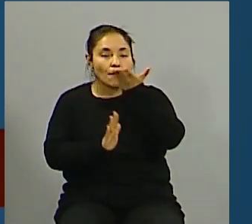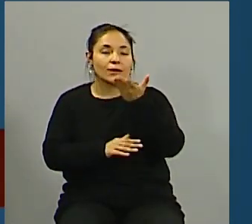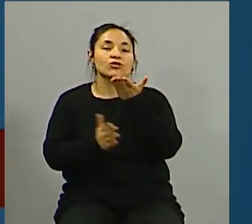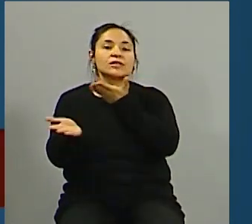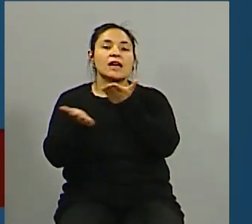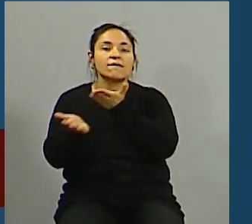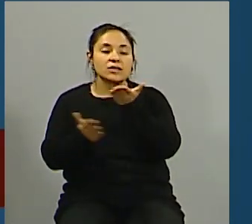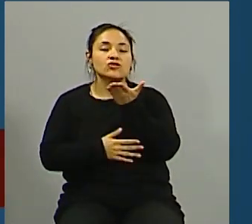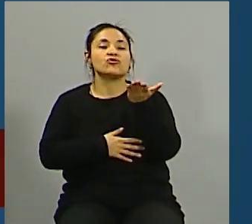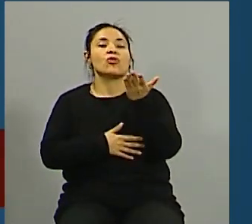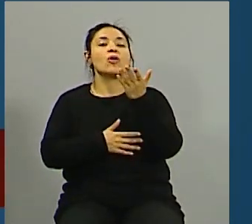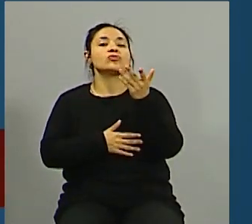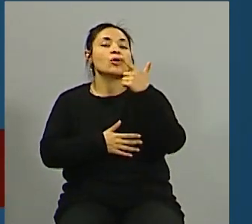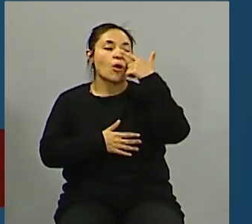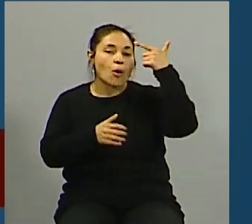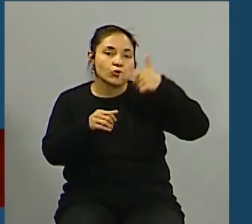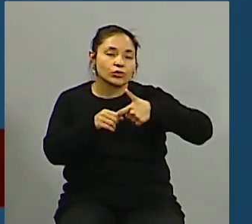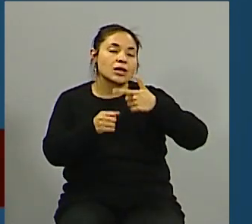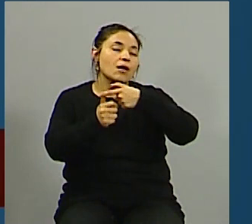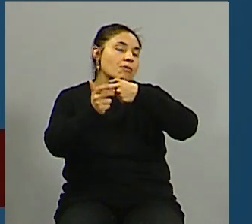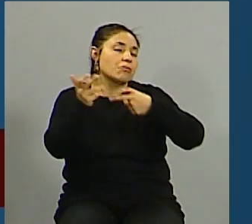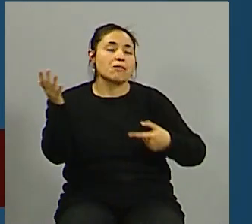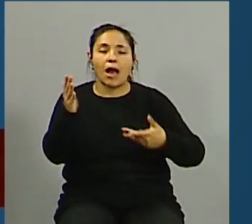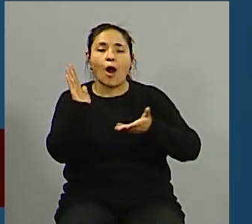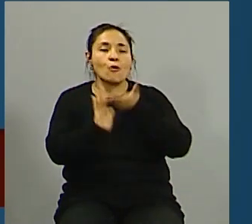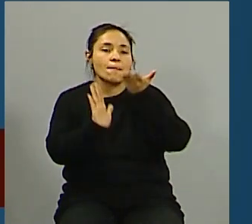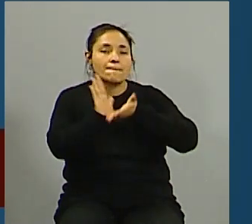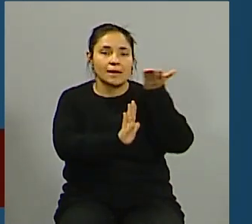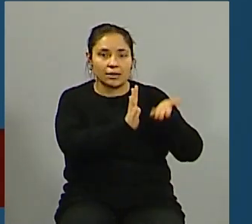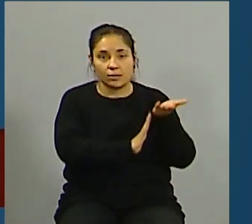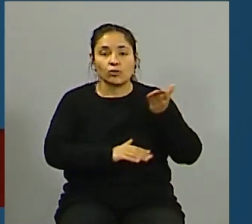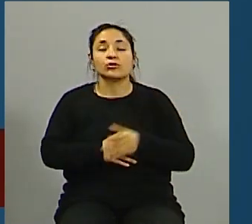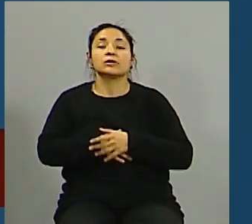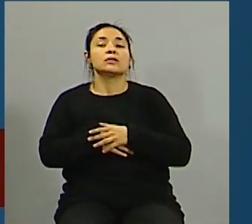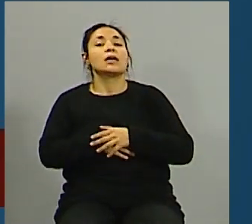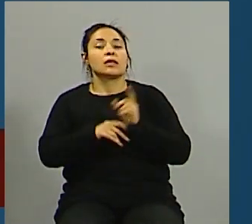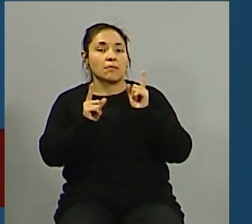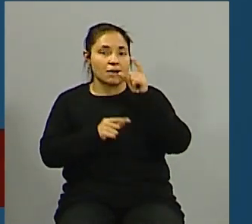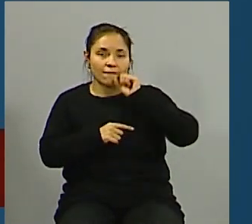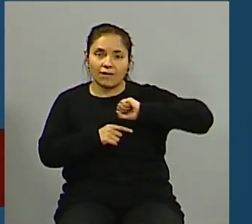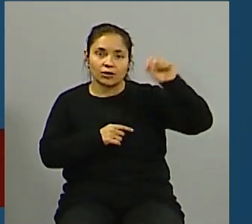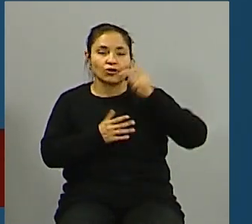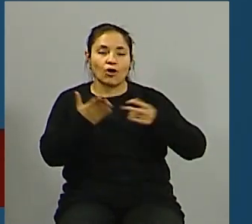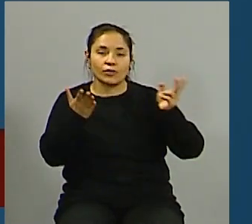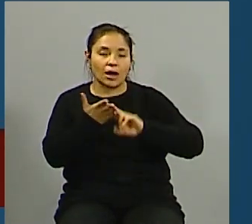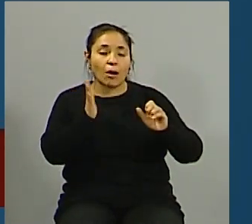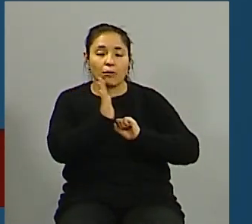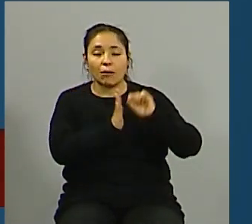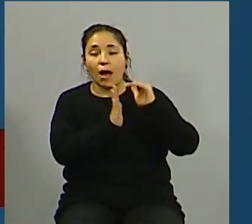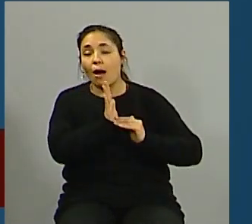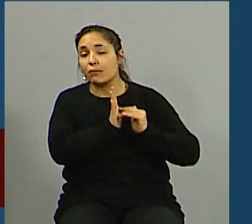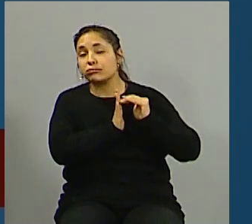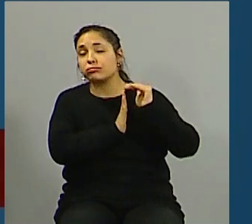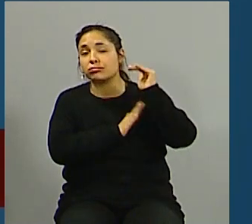servicios, el combustible. Digo, hay una situación bastante particular que puede llegar a afectar a la inflación en el mes de julio.